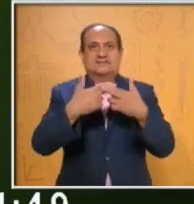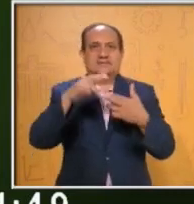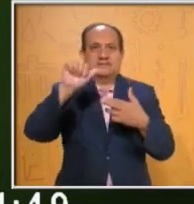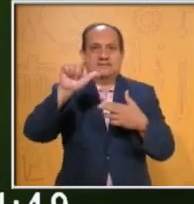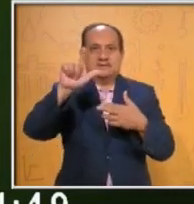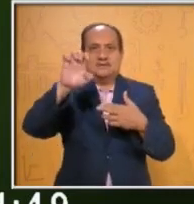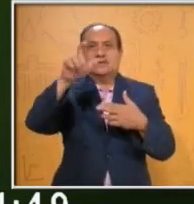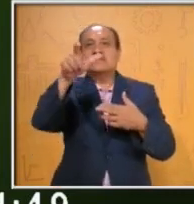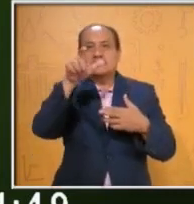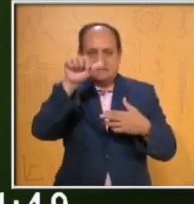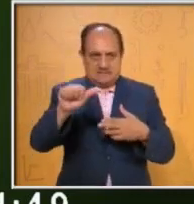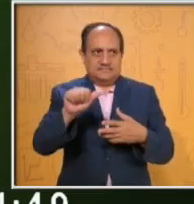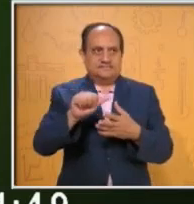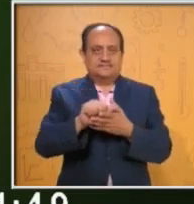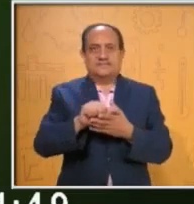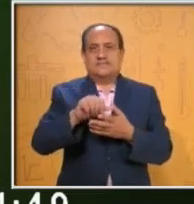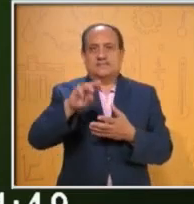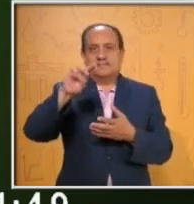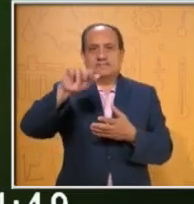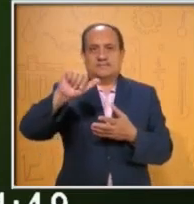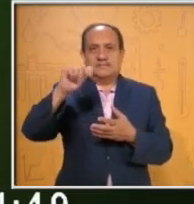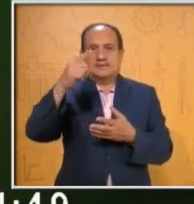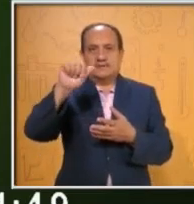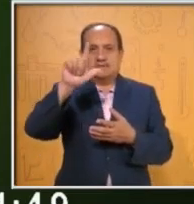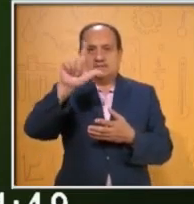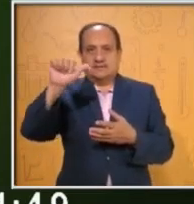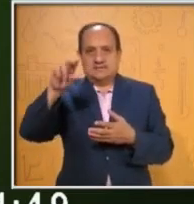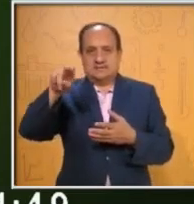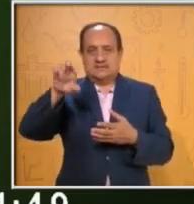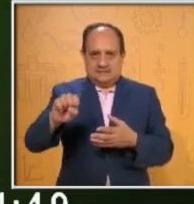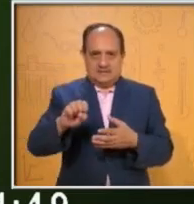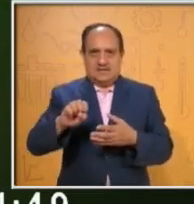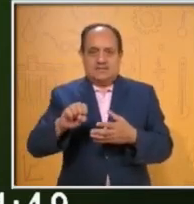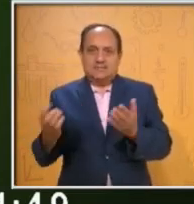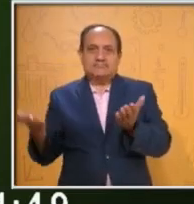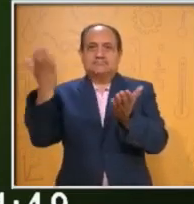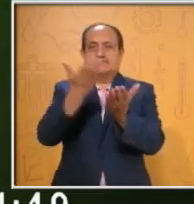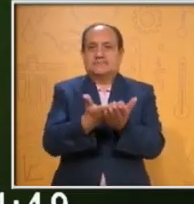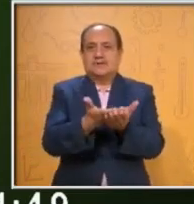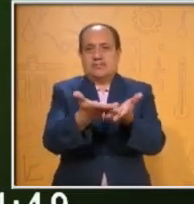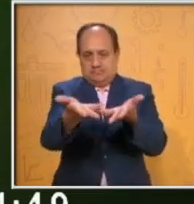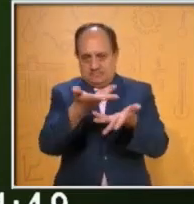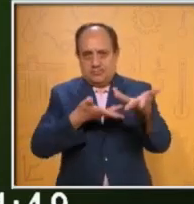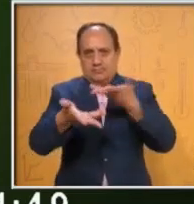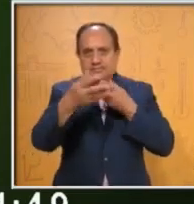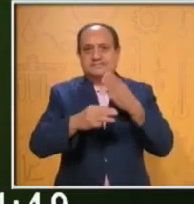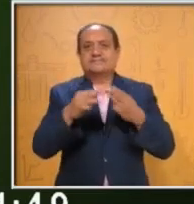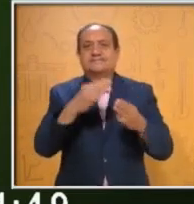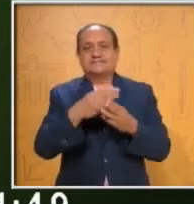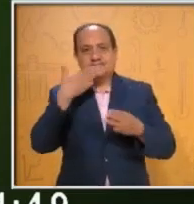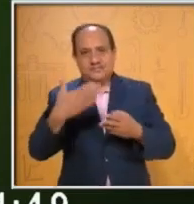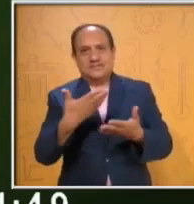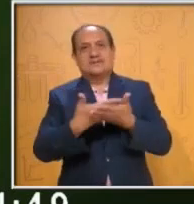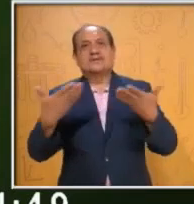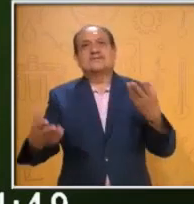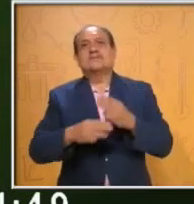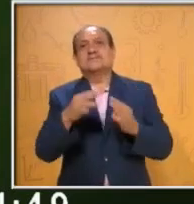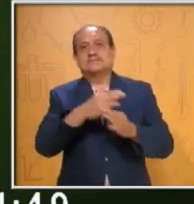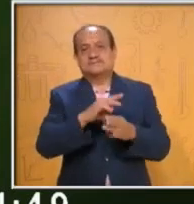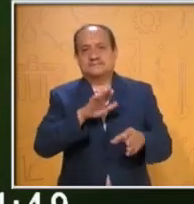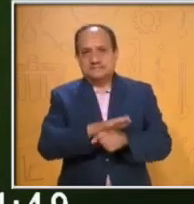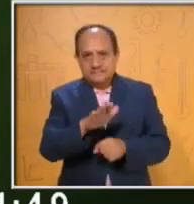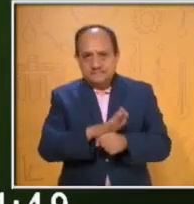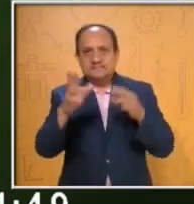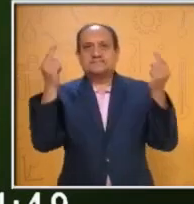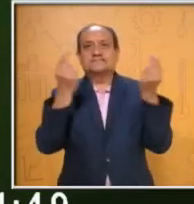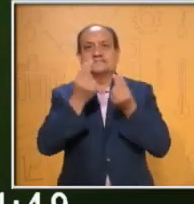Alexa Mariana Magallanes Macías por facilitarnos este material de formación cívica y ética. Muy bien, profe Ricky, ¿qué materiales vamos a